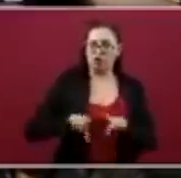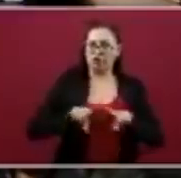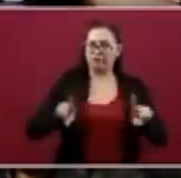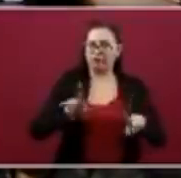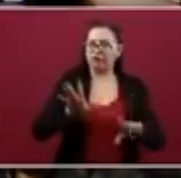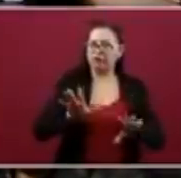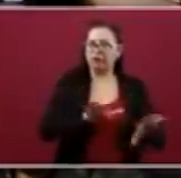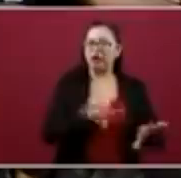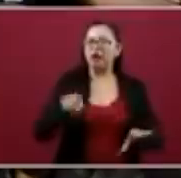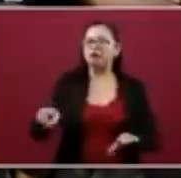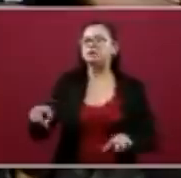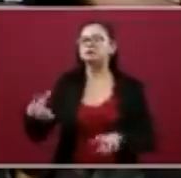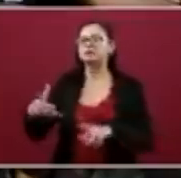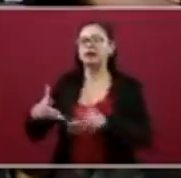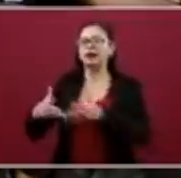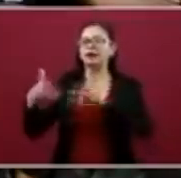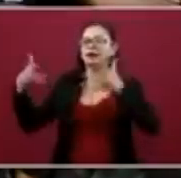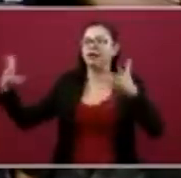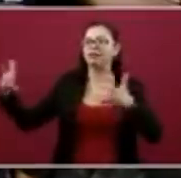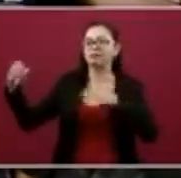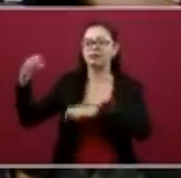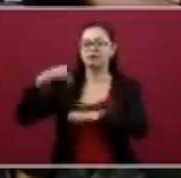las comercializadoras, a estos grandes